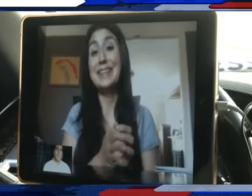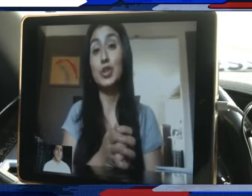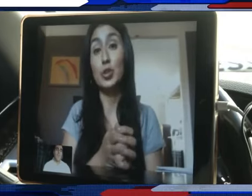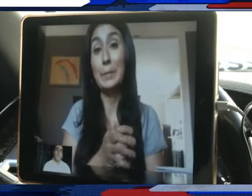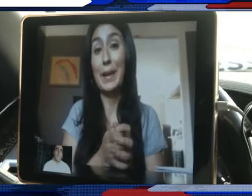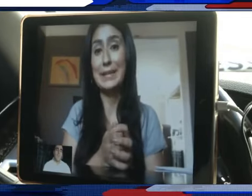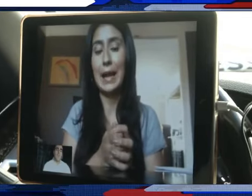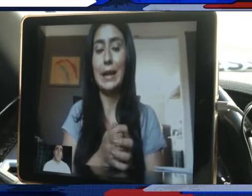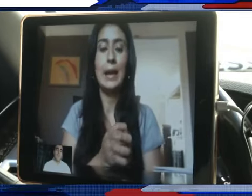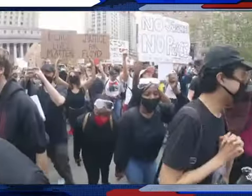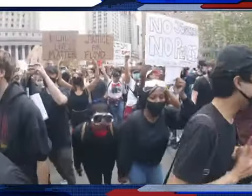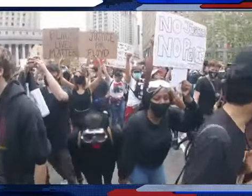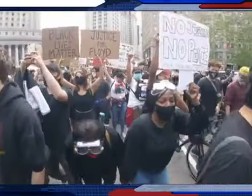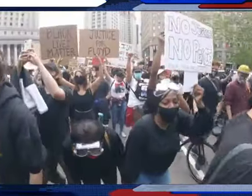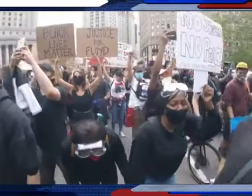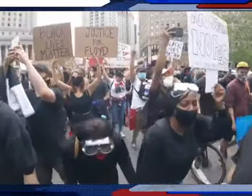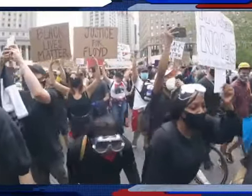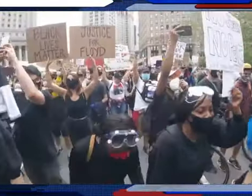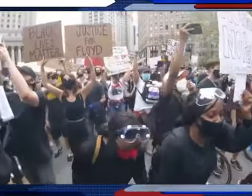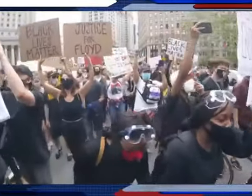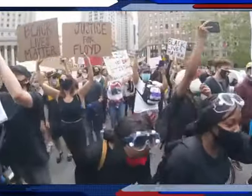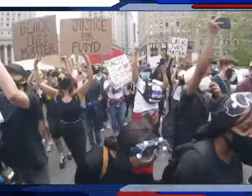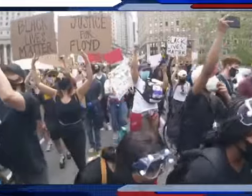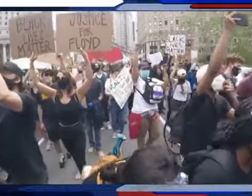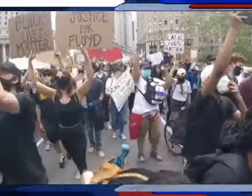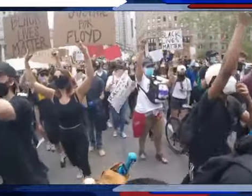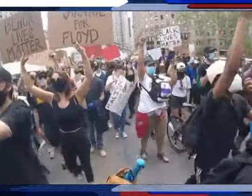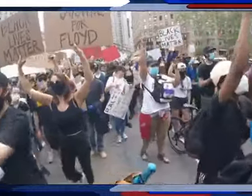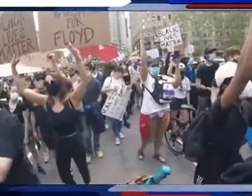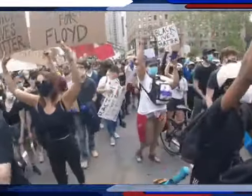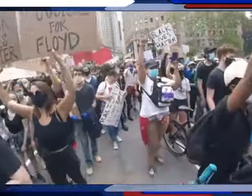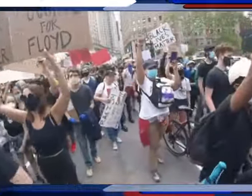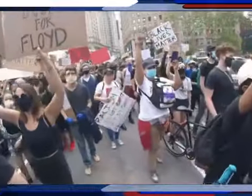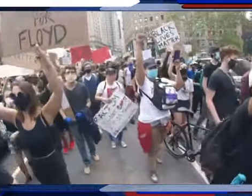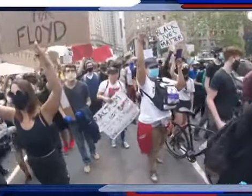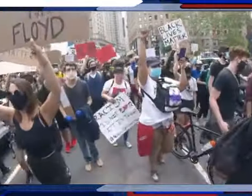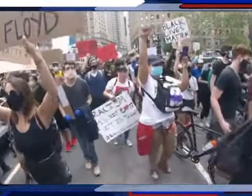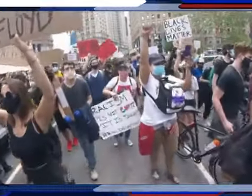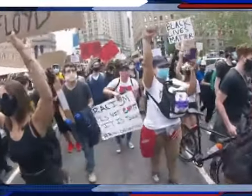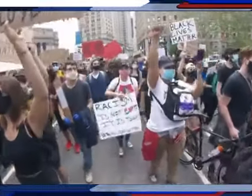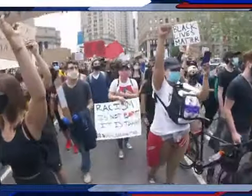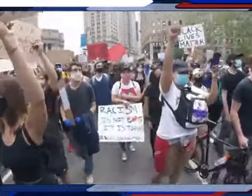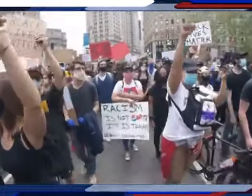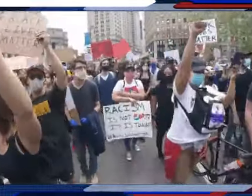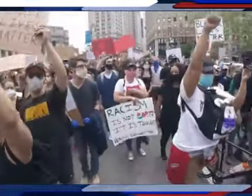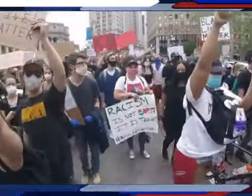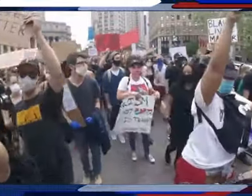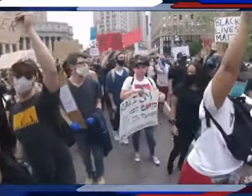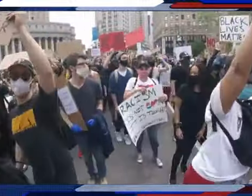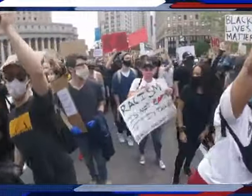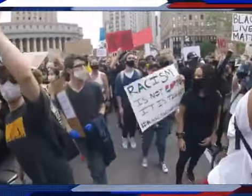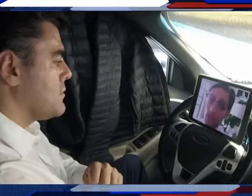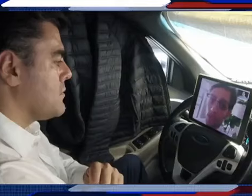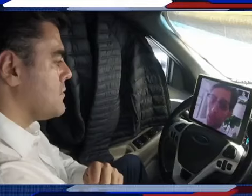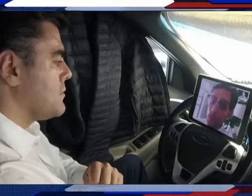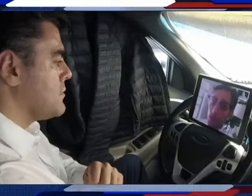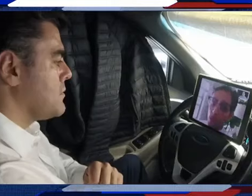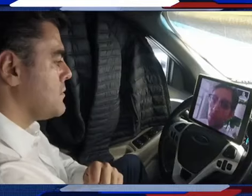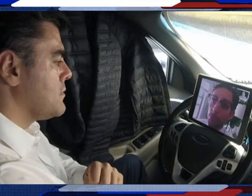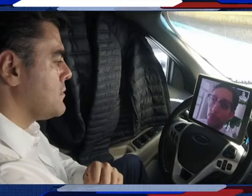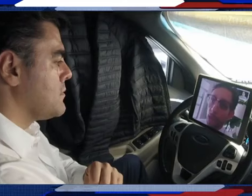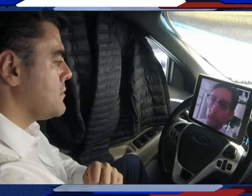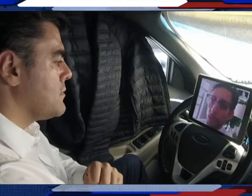una investigación imparcial. La abolición de la medida 50A fue uno de los pedidos más comunes en las manifestaciones que se realizan en Nueva York y este abogado